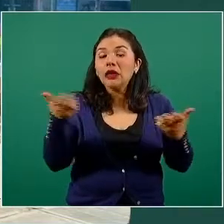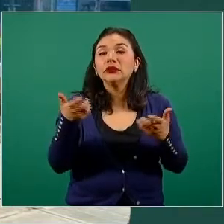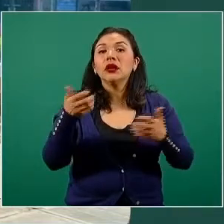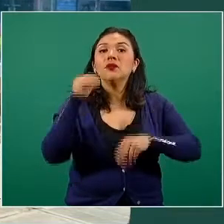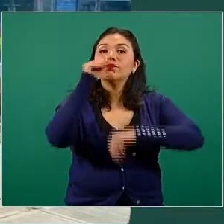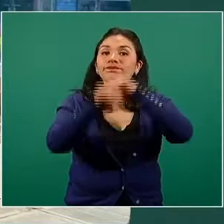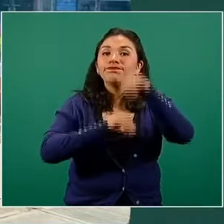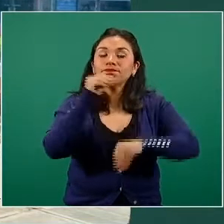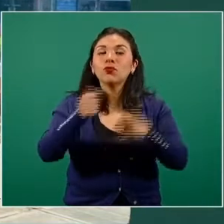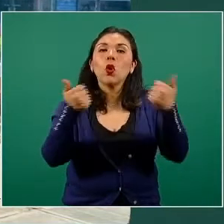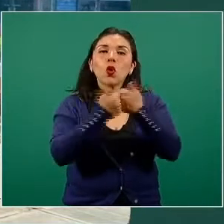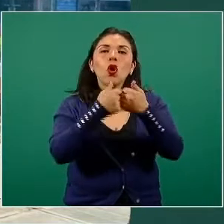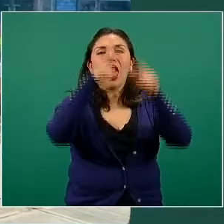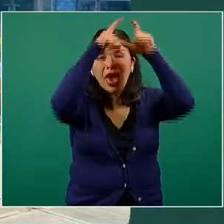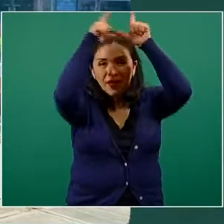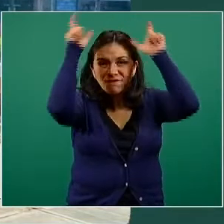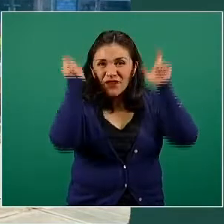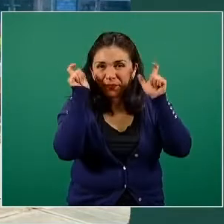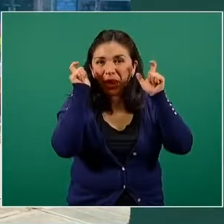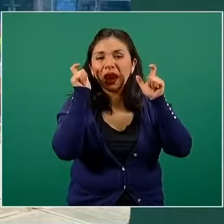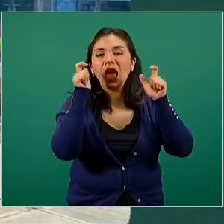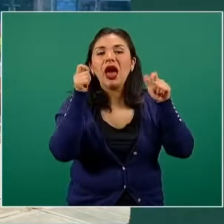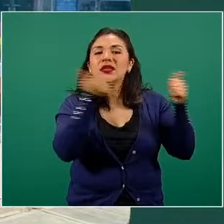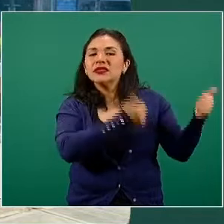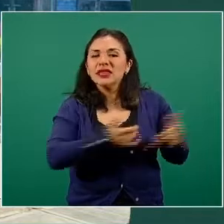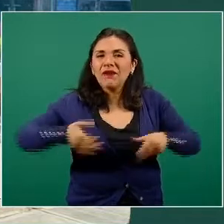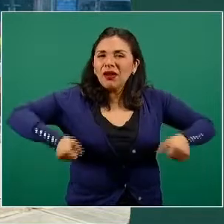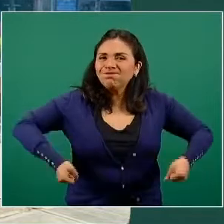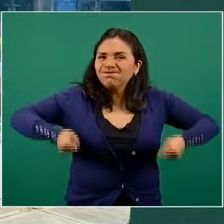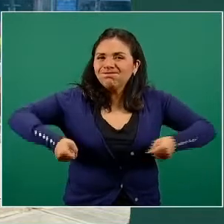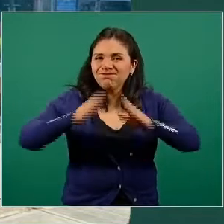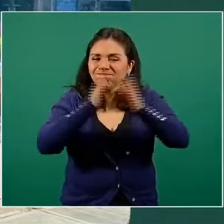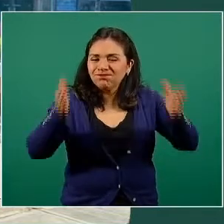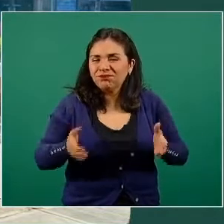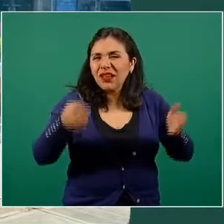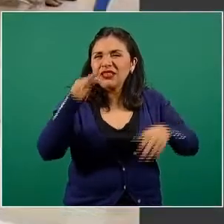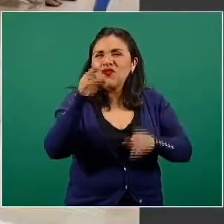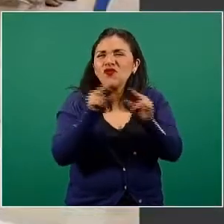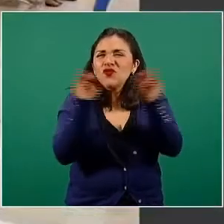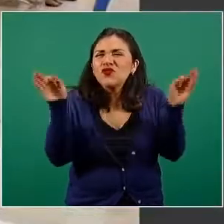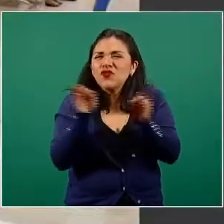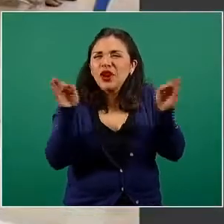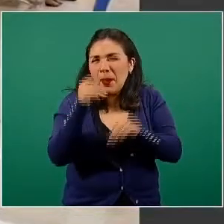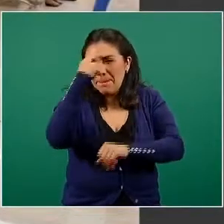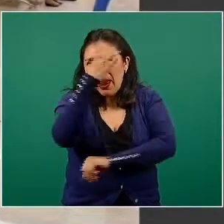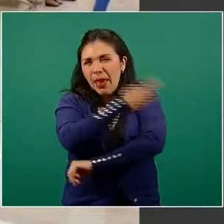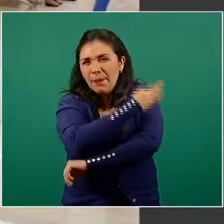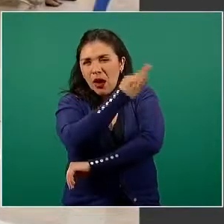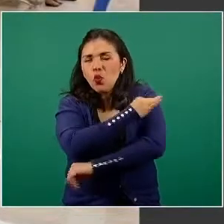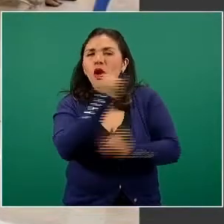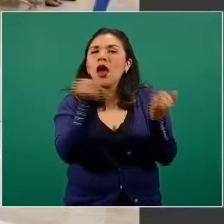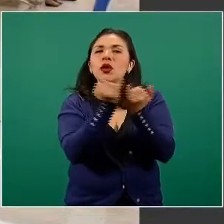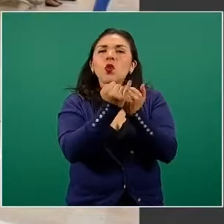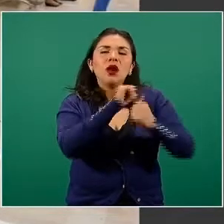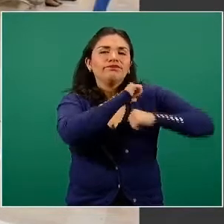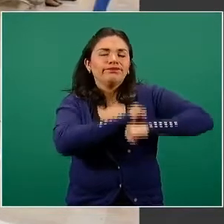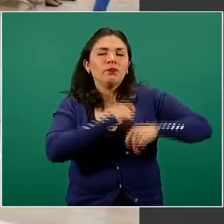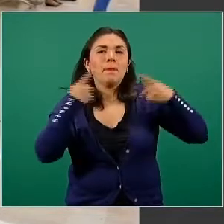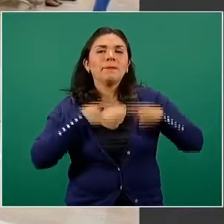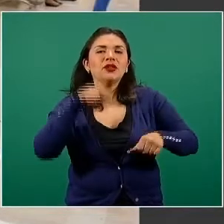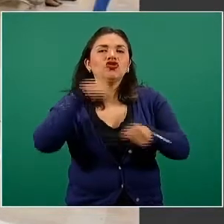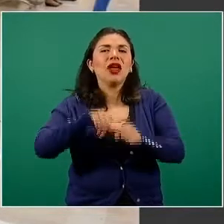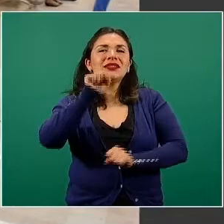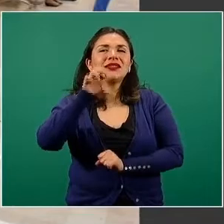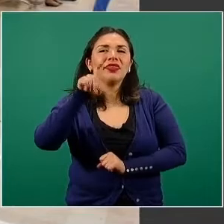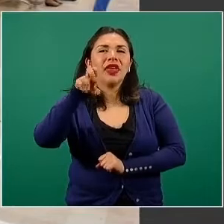las enfermeras, en este caso portando las hieleras con las vacunas, como el personal de la Secretaría de la Defensa Nacional